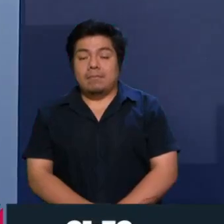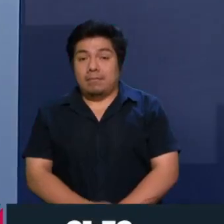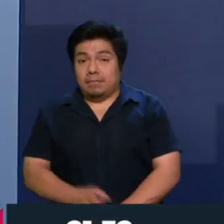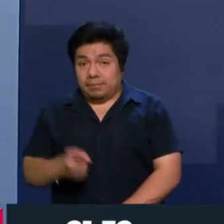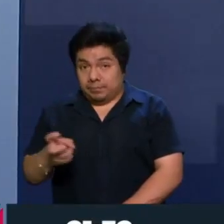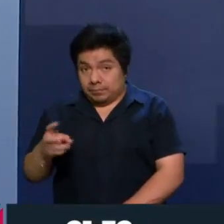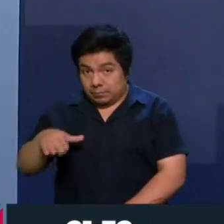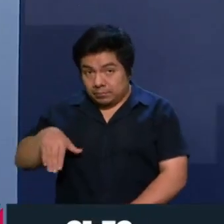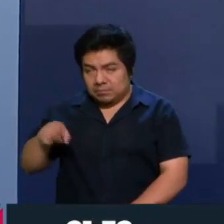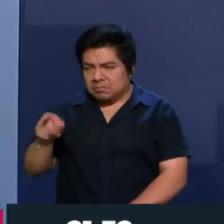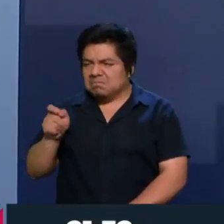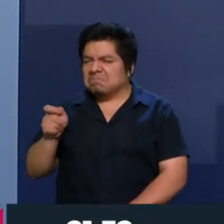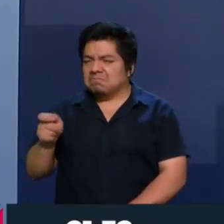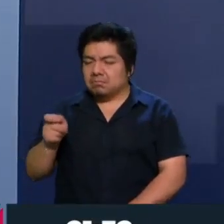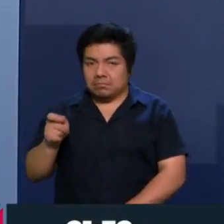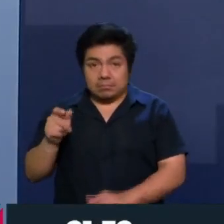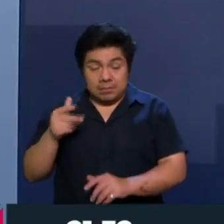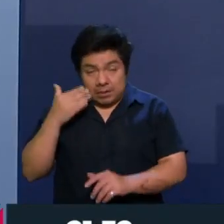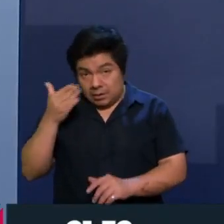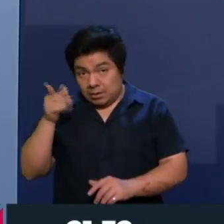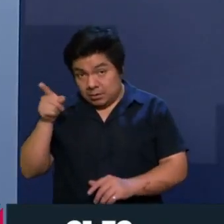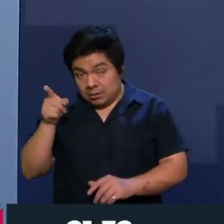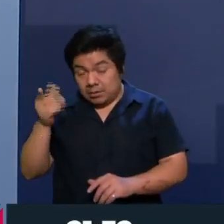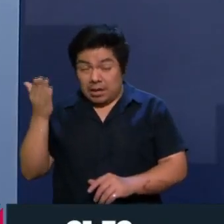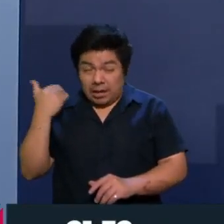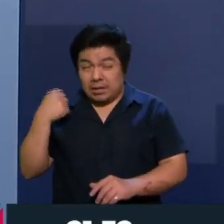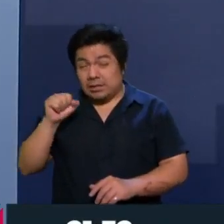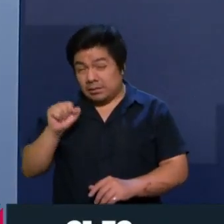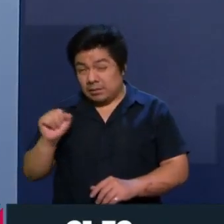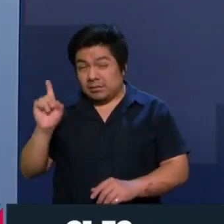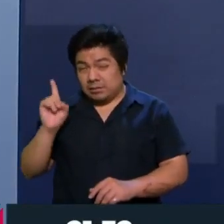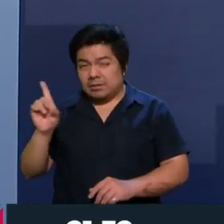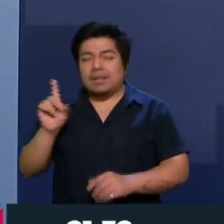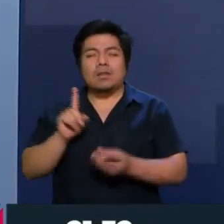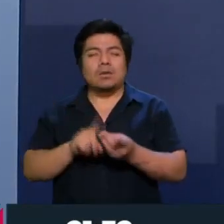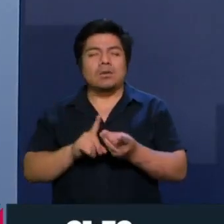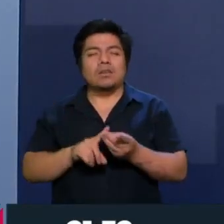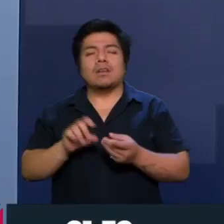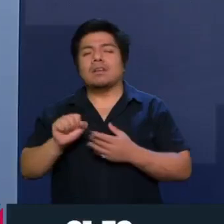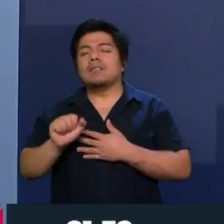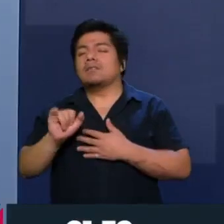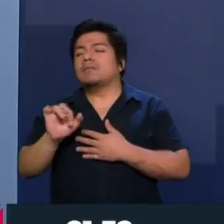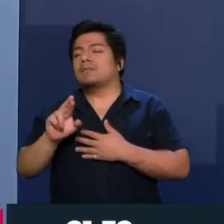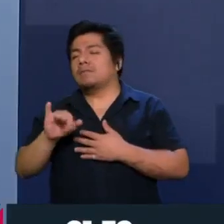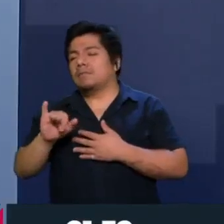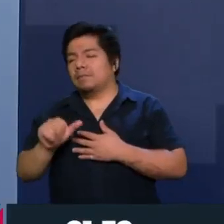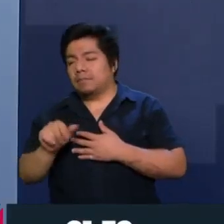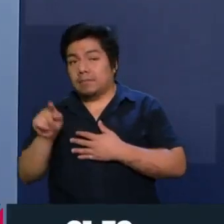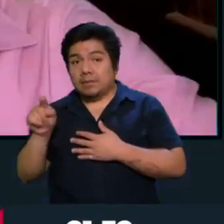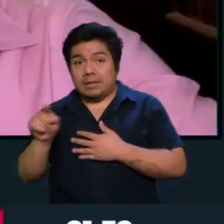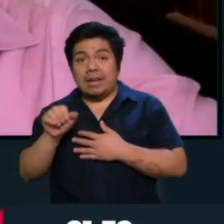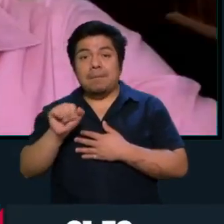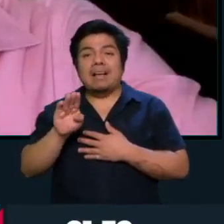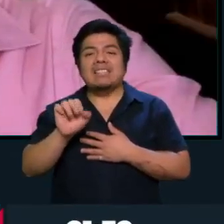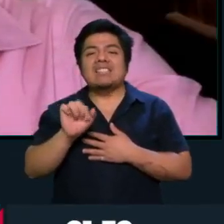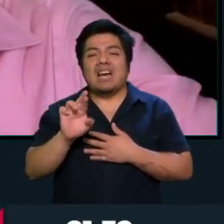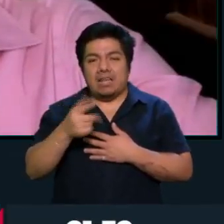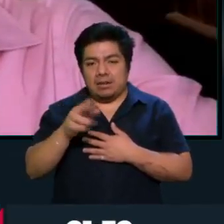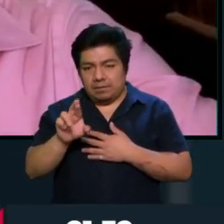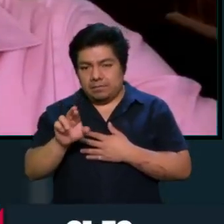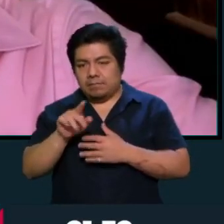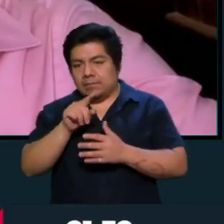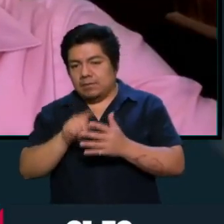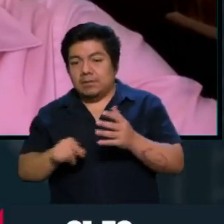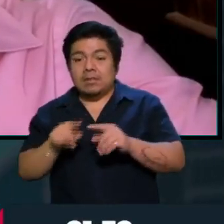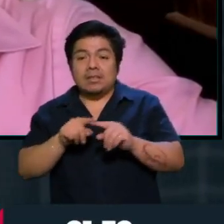Estas imágenes son parte de la jornada que se vivió el pasado fin de semana en Siria, luego de que el gobierno de Bashar al-Assad fue derrocado por una ofensiva